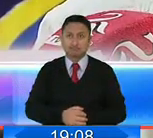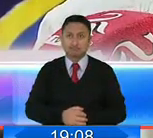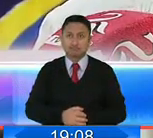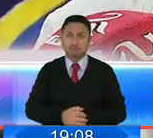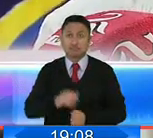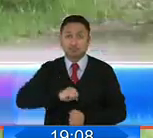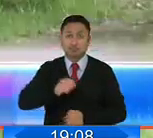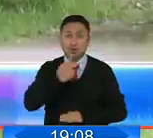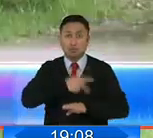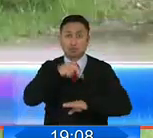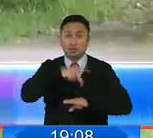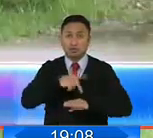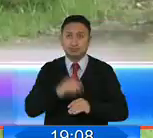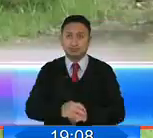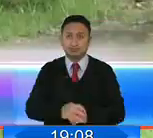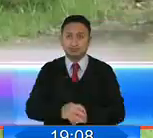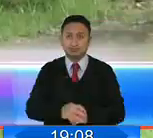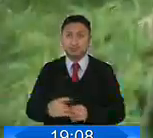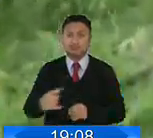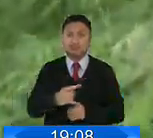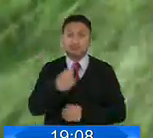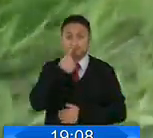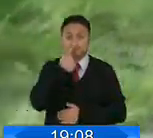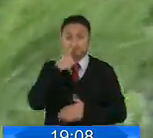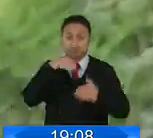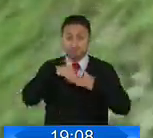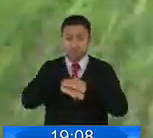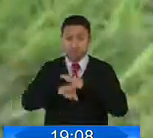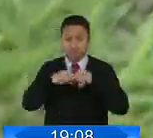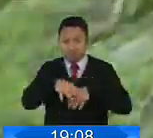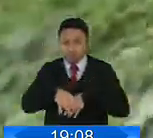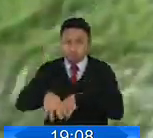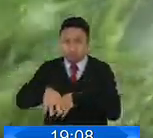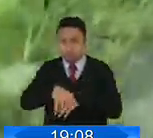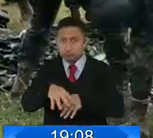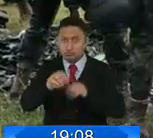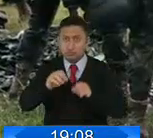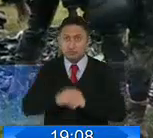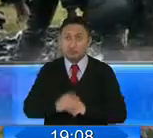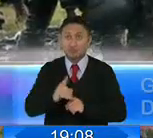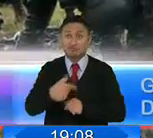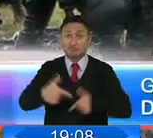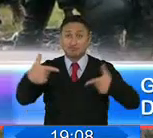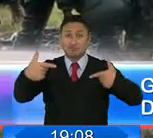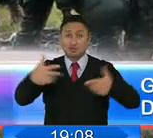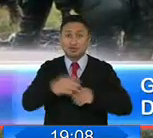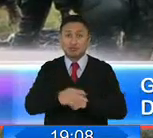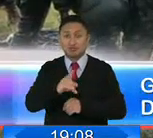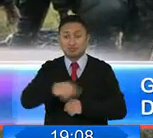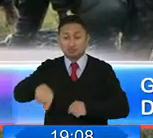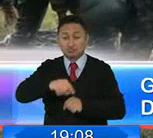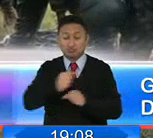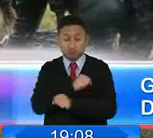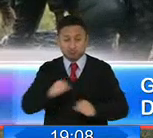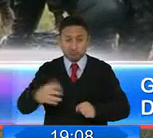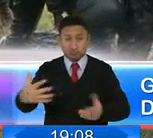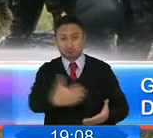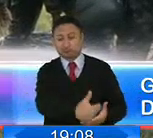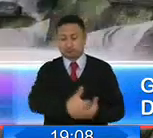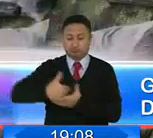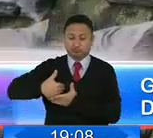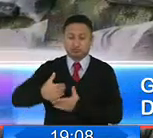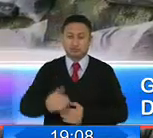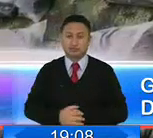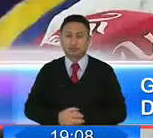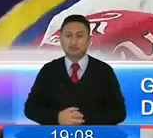y profesional. El desenlace de las incursiones de Fuerzas Armadas han conseguido el decomiso de armamento, municiones y explosivos. De Puerto